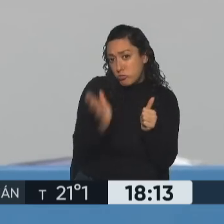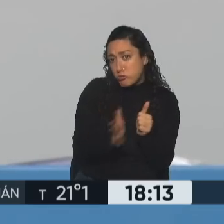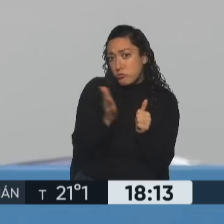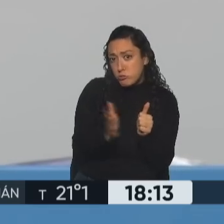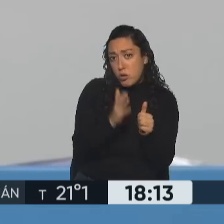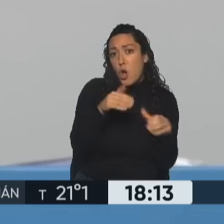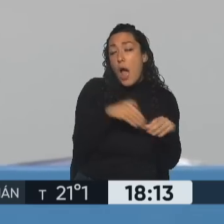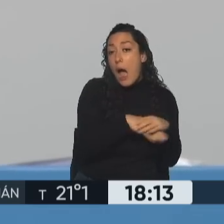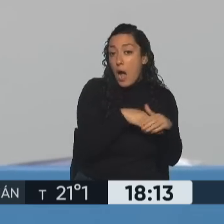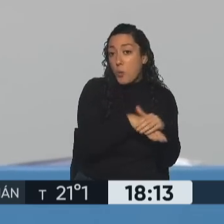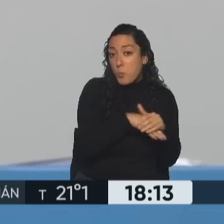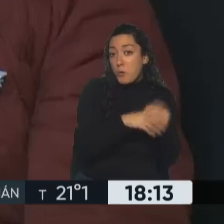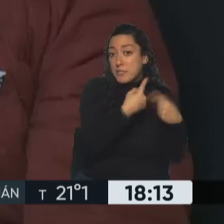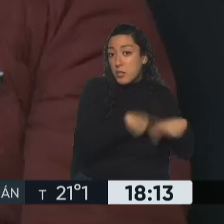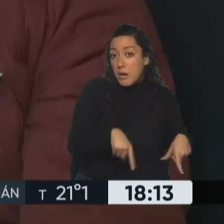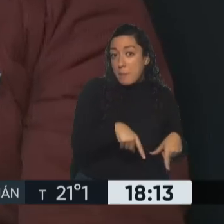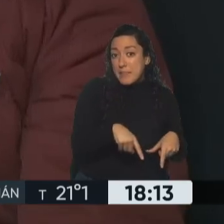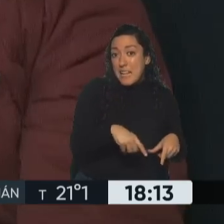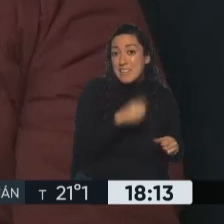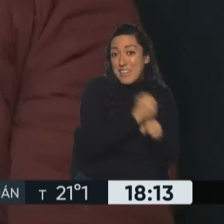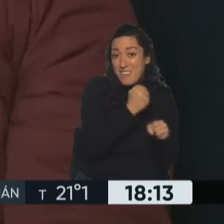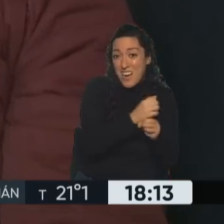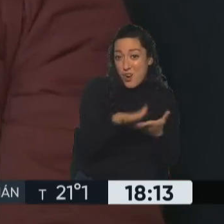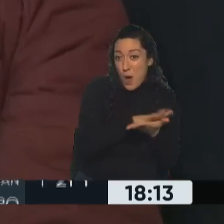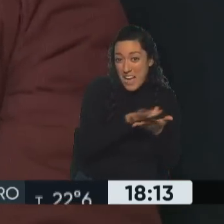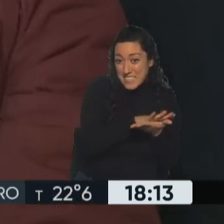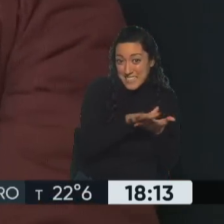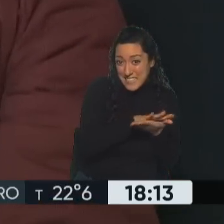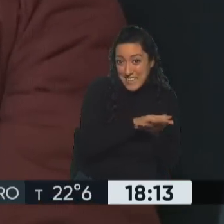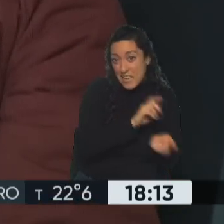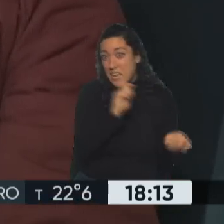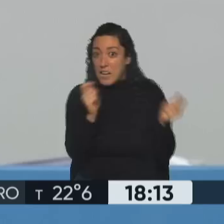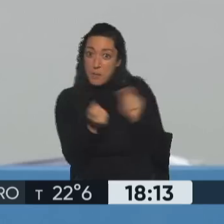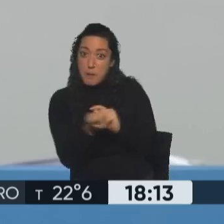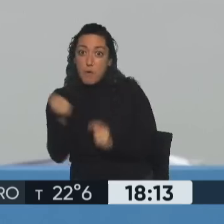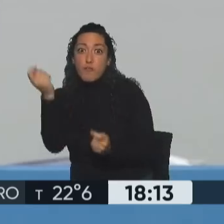basada de acumulación de capital basada en el trabajo, habíamos pasado a una matriz